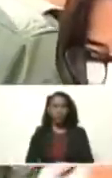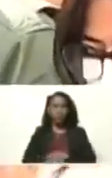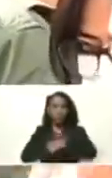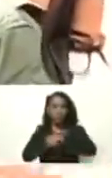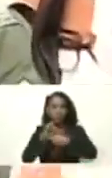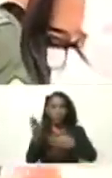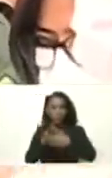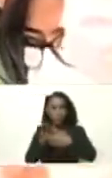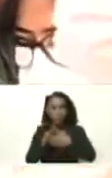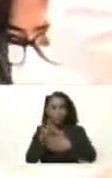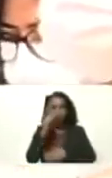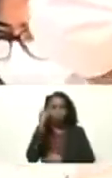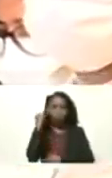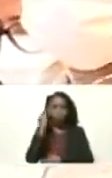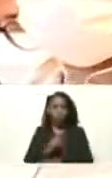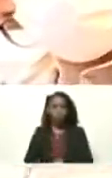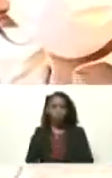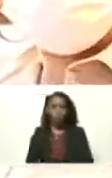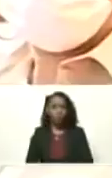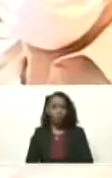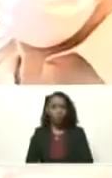ministros, ministras,